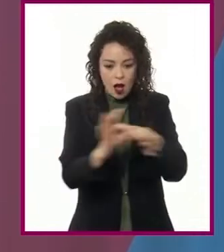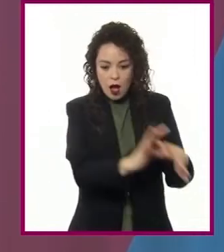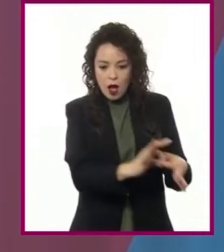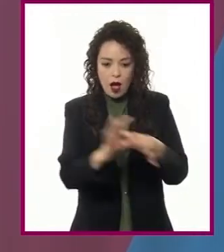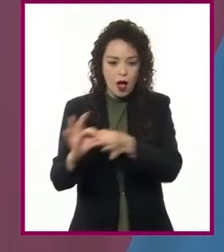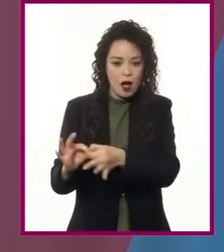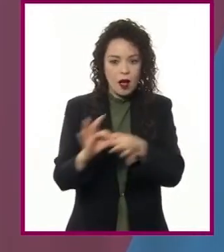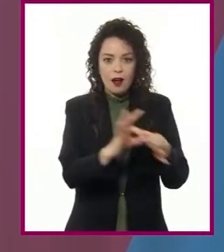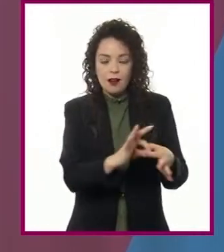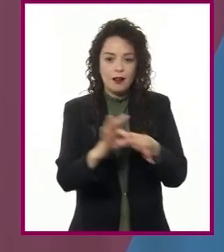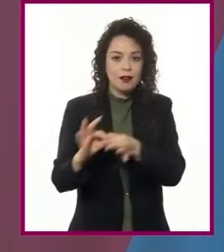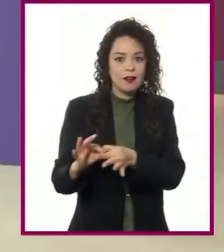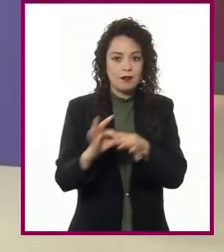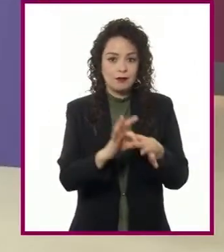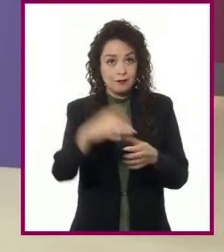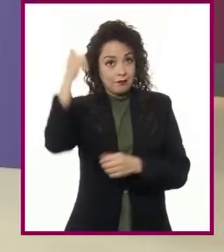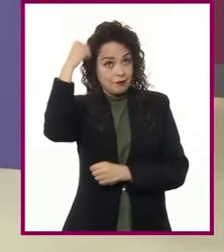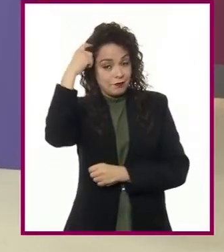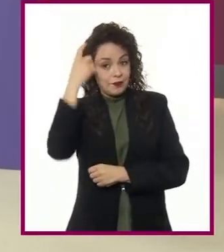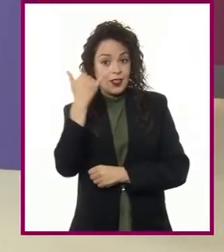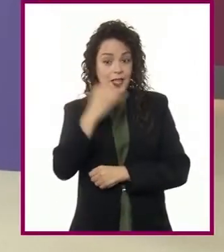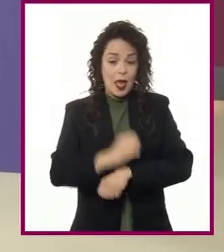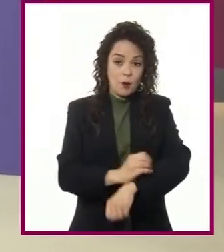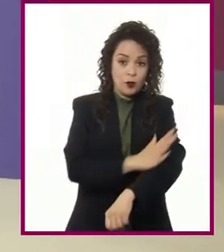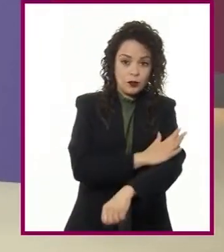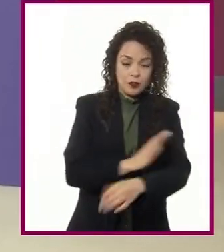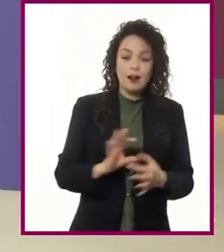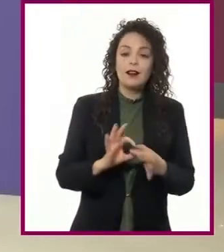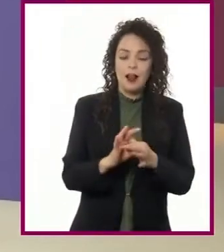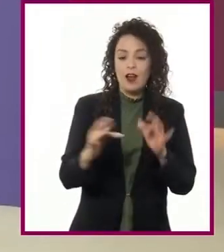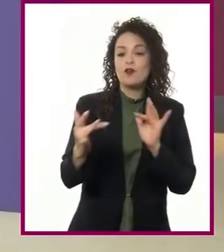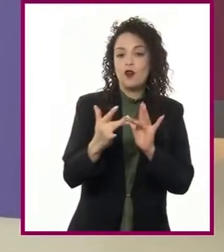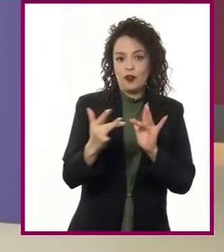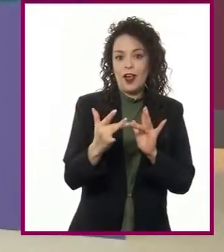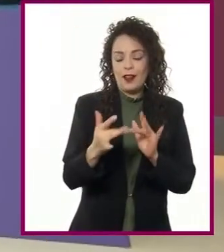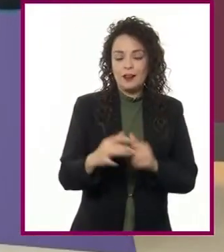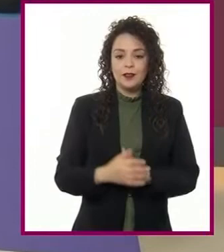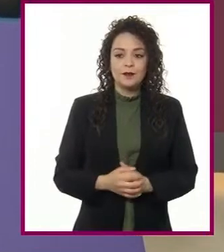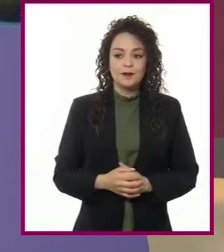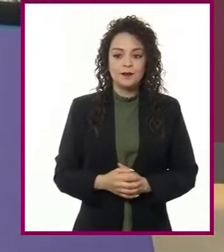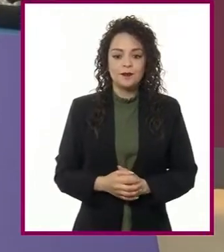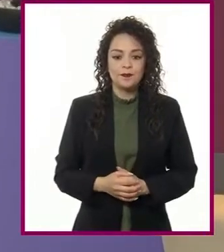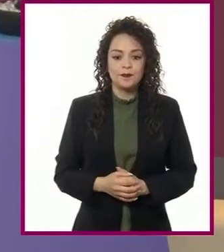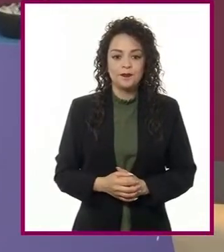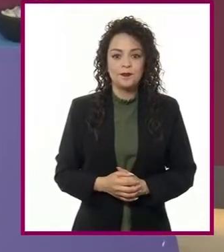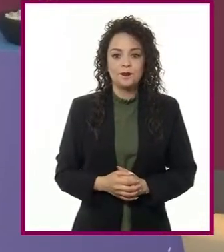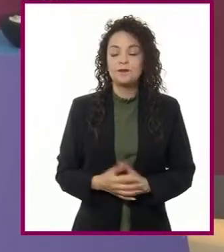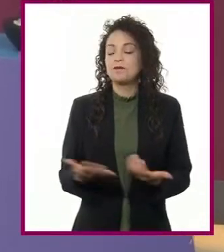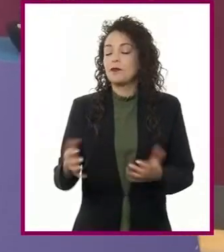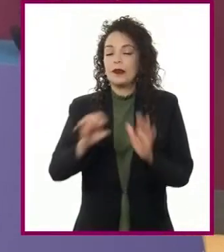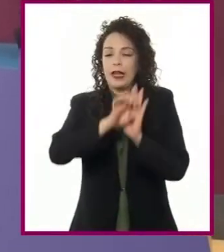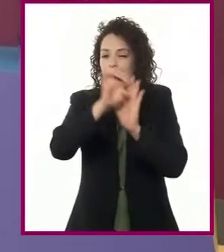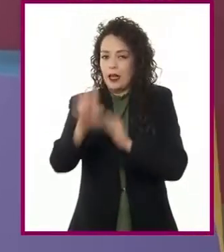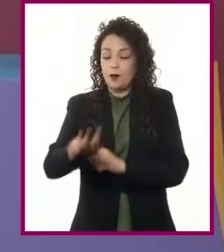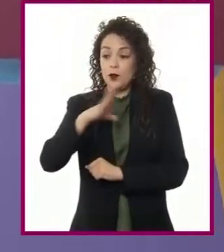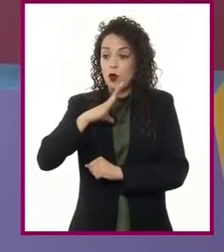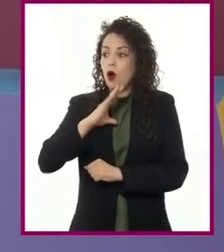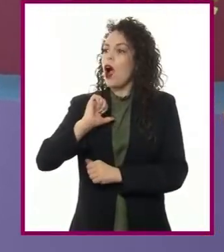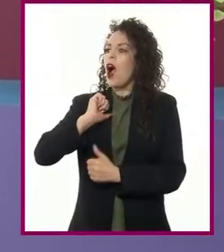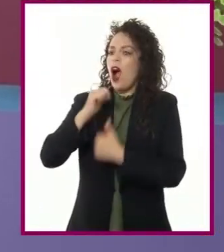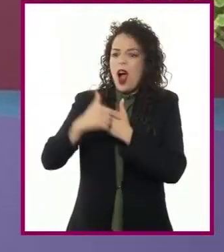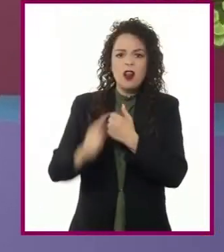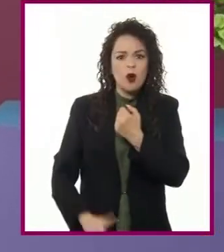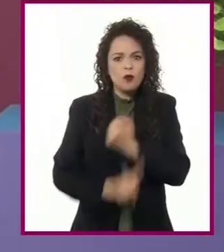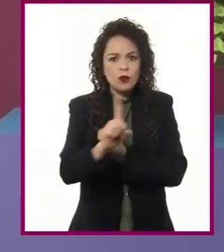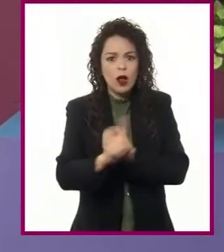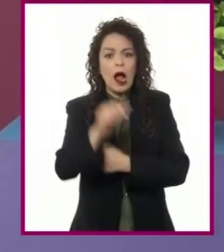intelectual y emocional. Baste mencionar cómo, cuando tenemos algún problema, recurrimos a nuestra